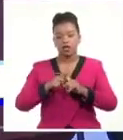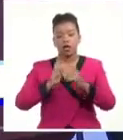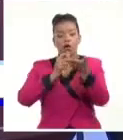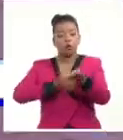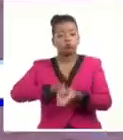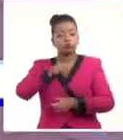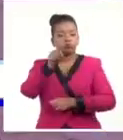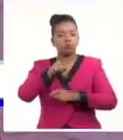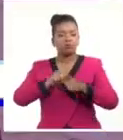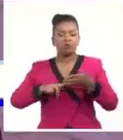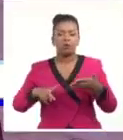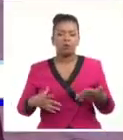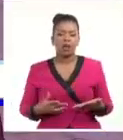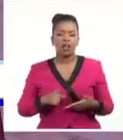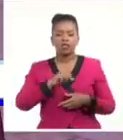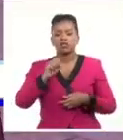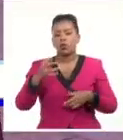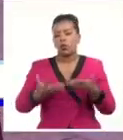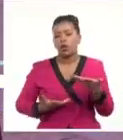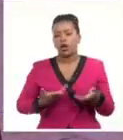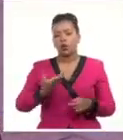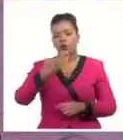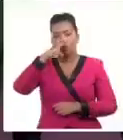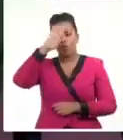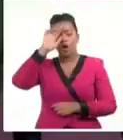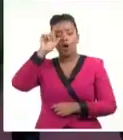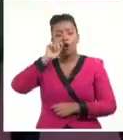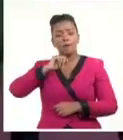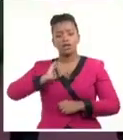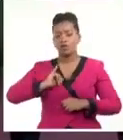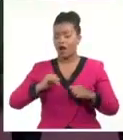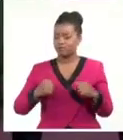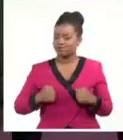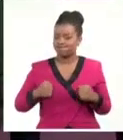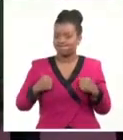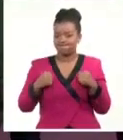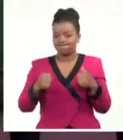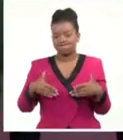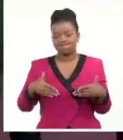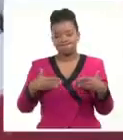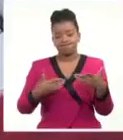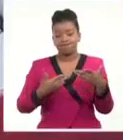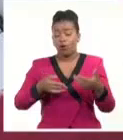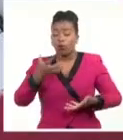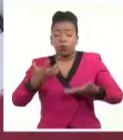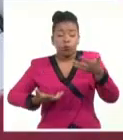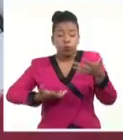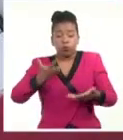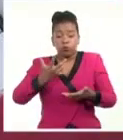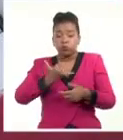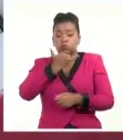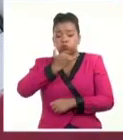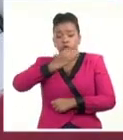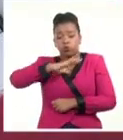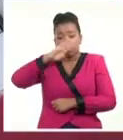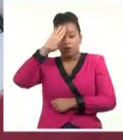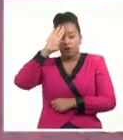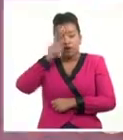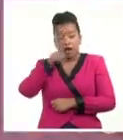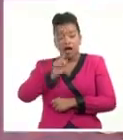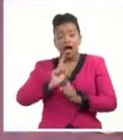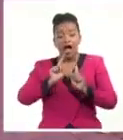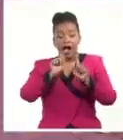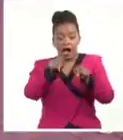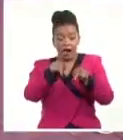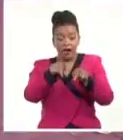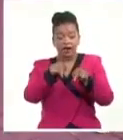Cienfuegos, de Cuba, 12 hombres que se arriesgaron ante el fuego más devastador que se recuerde en la isla, recibieron ante el monumento a los caídos